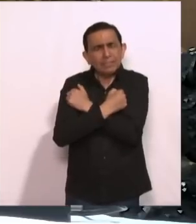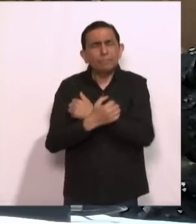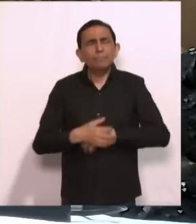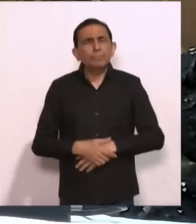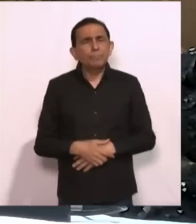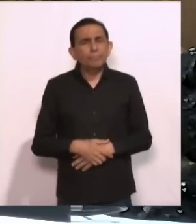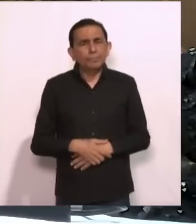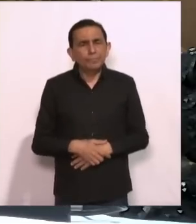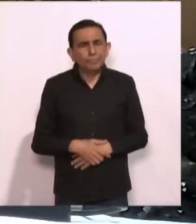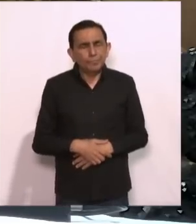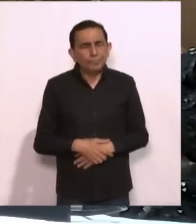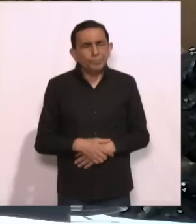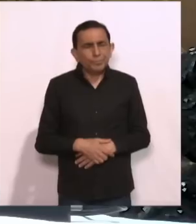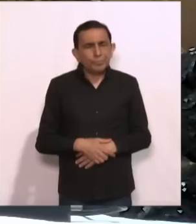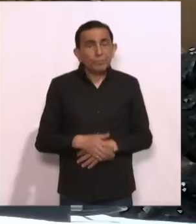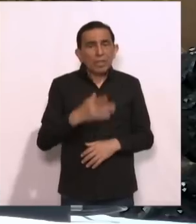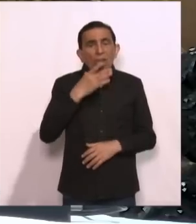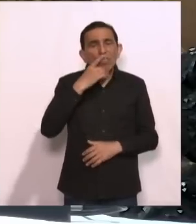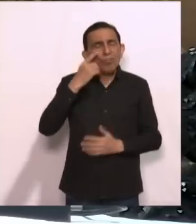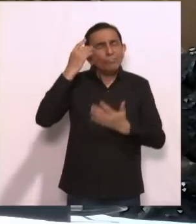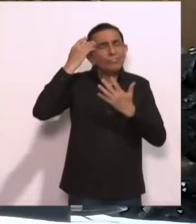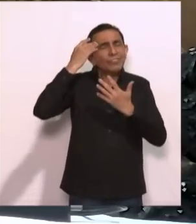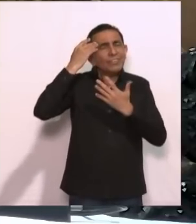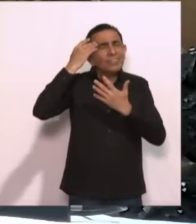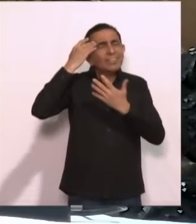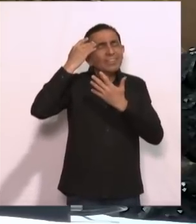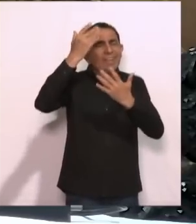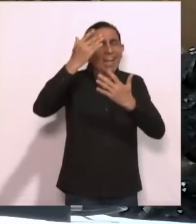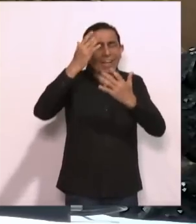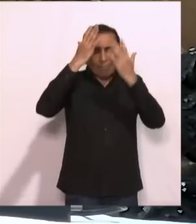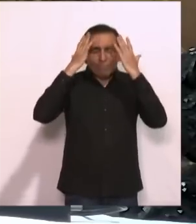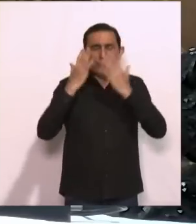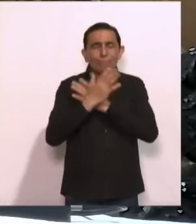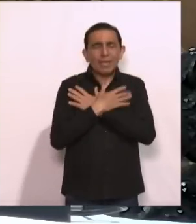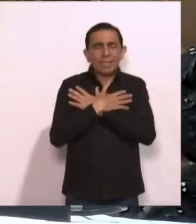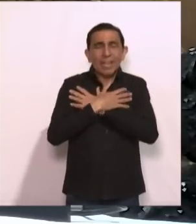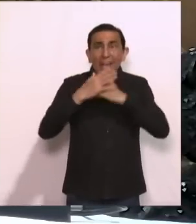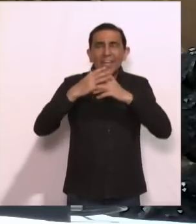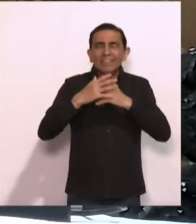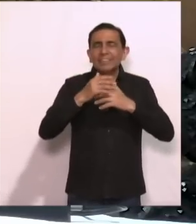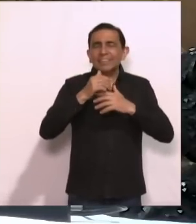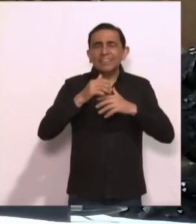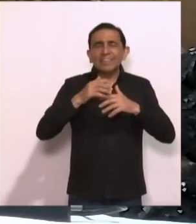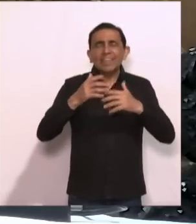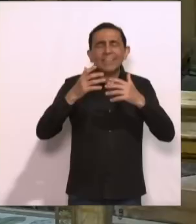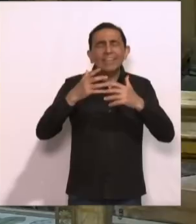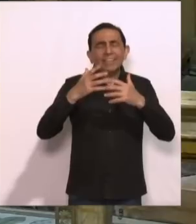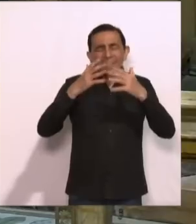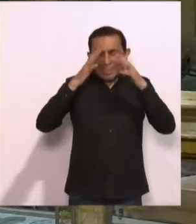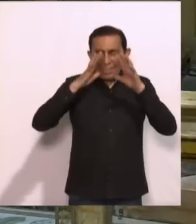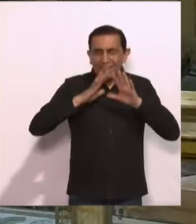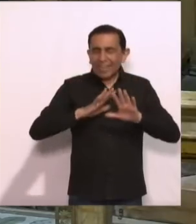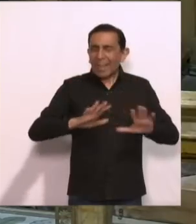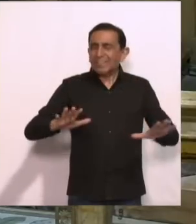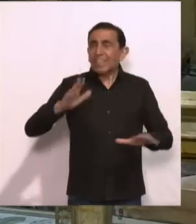hermanos. Dios te salve María, llena eres de gracia, el Señor es contigo.